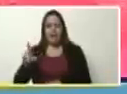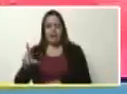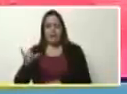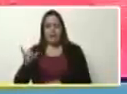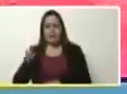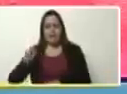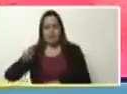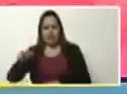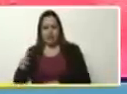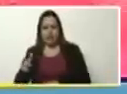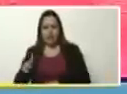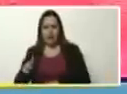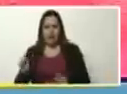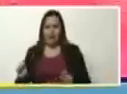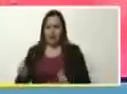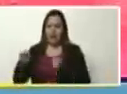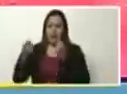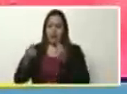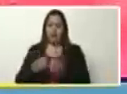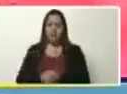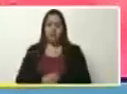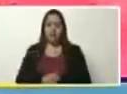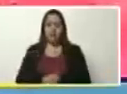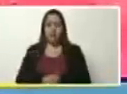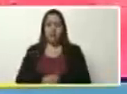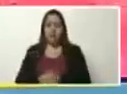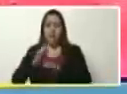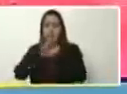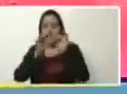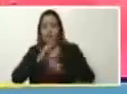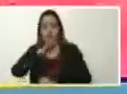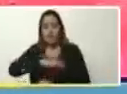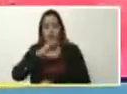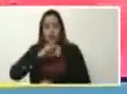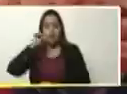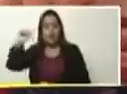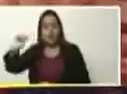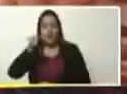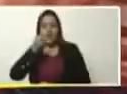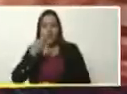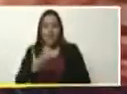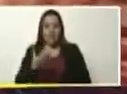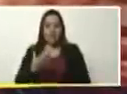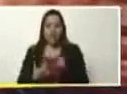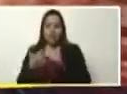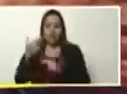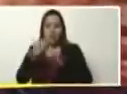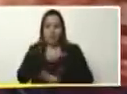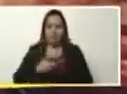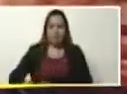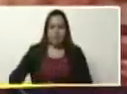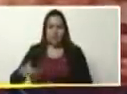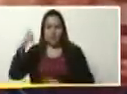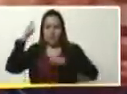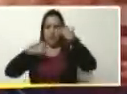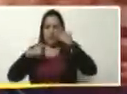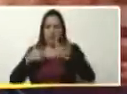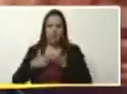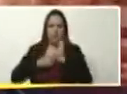Recuperar el estado de bienestar socialista que construyó el comandante Chávez y llevarlo a su máxima